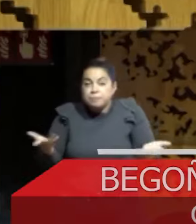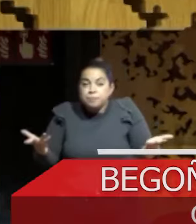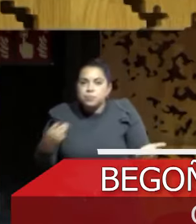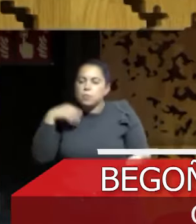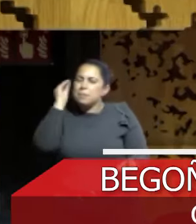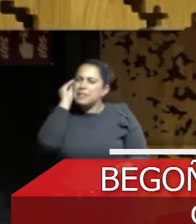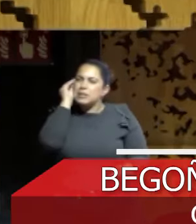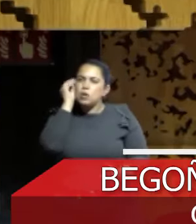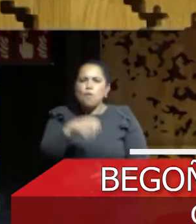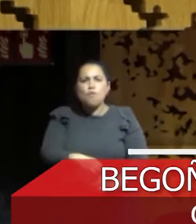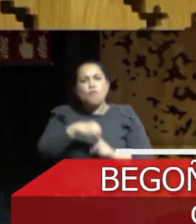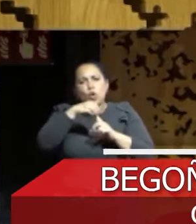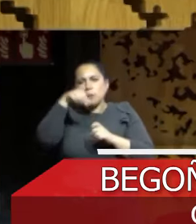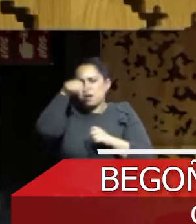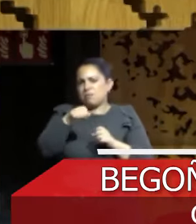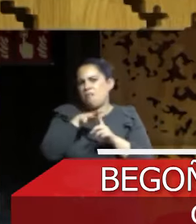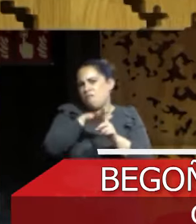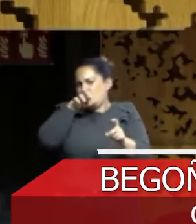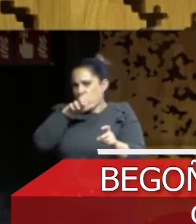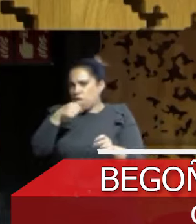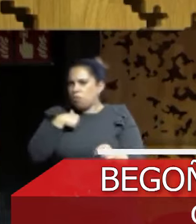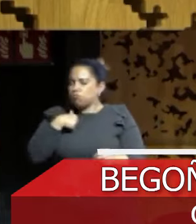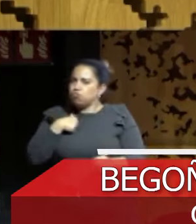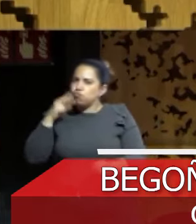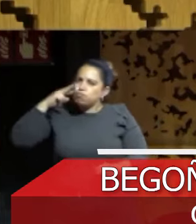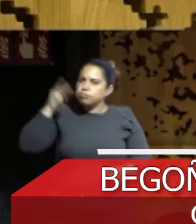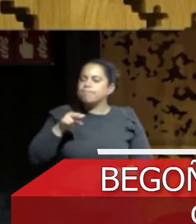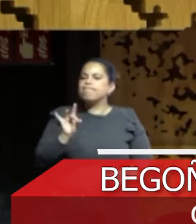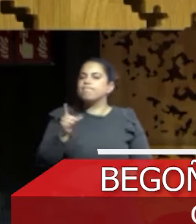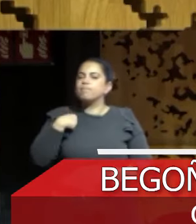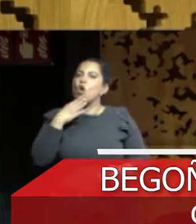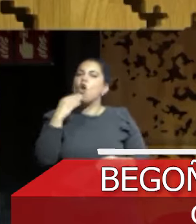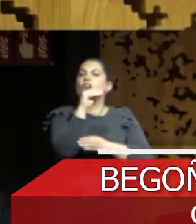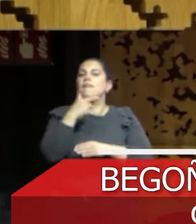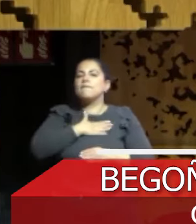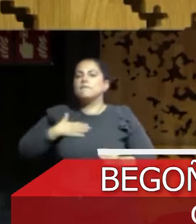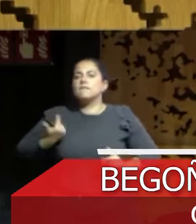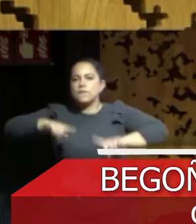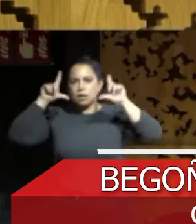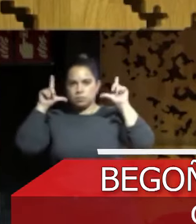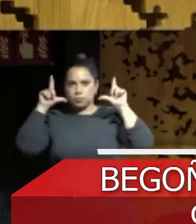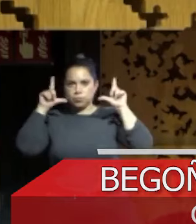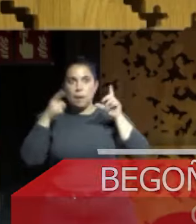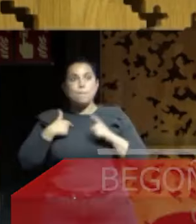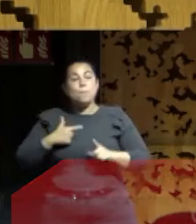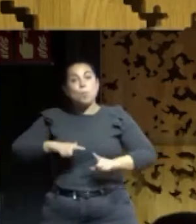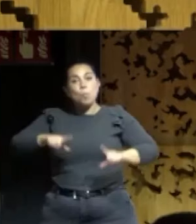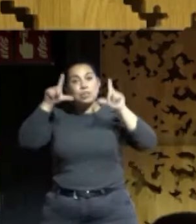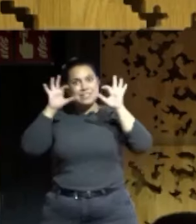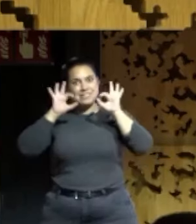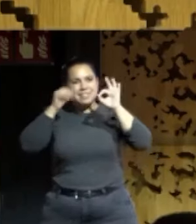que es fundamental que desde este foro reconozcamos que los jóvenes quieren ser protagonistas. Protagonistas de